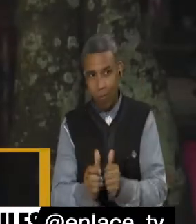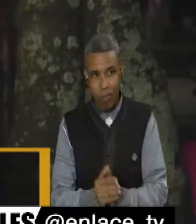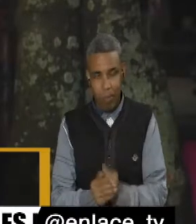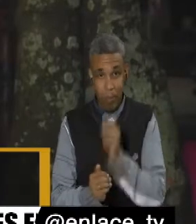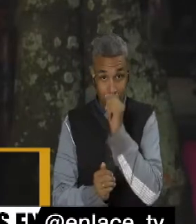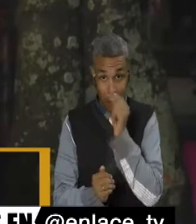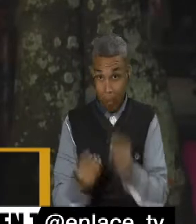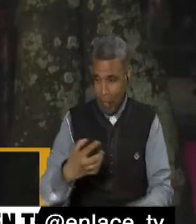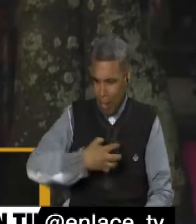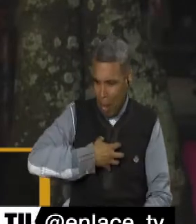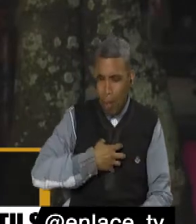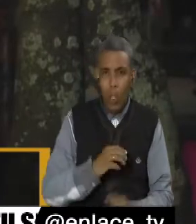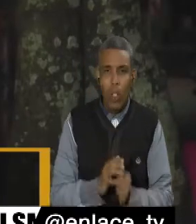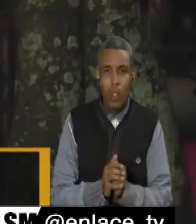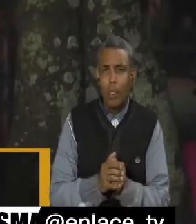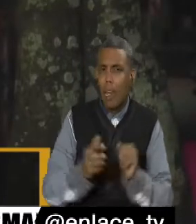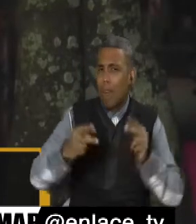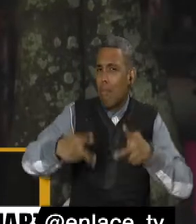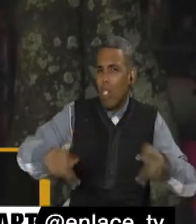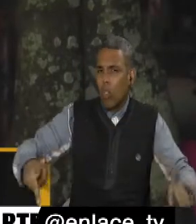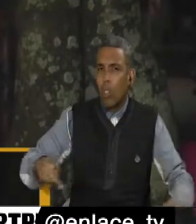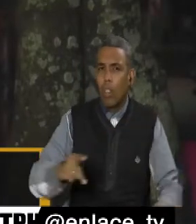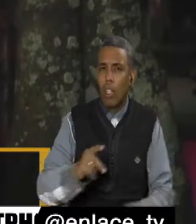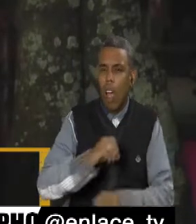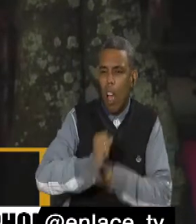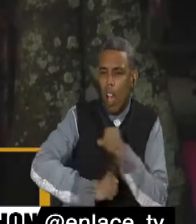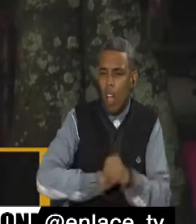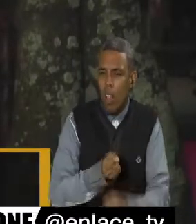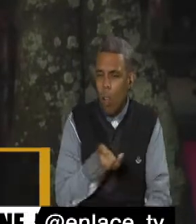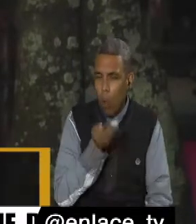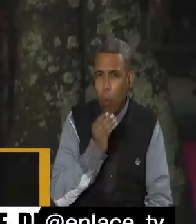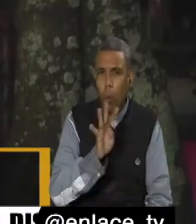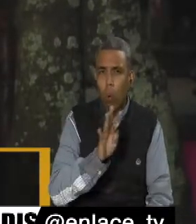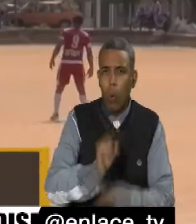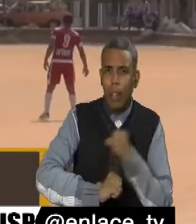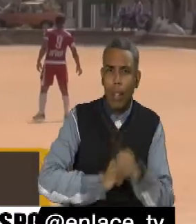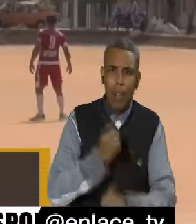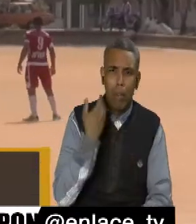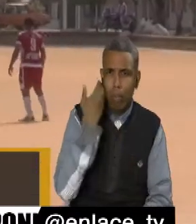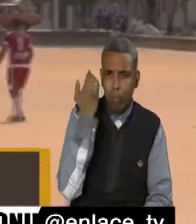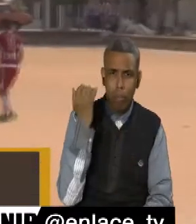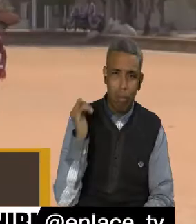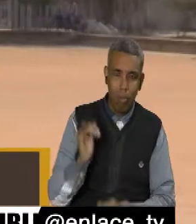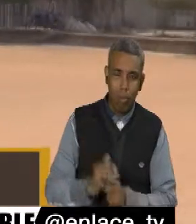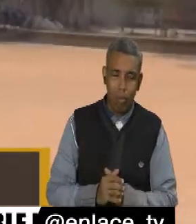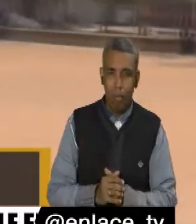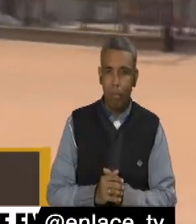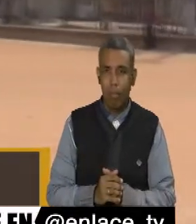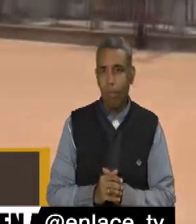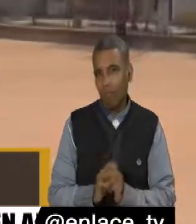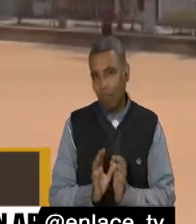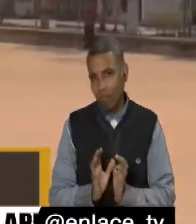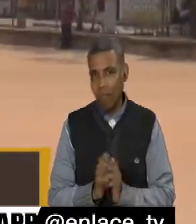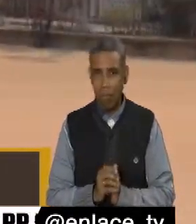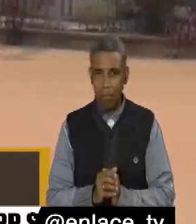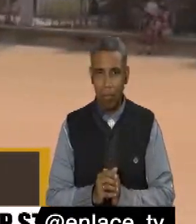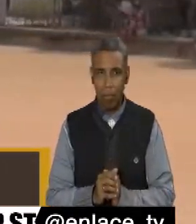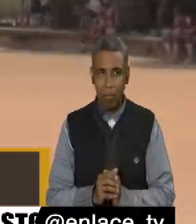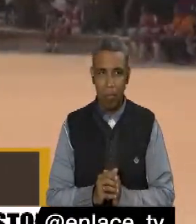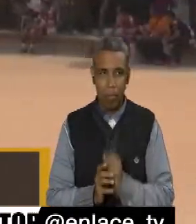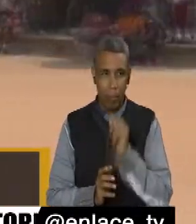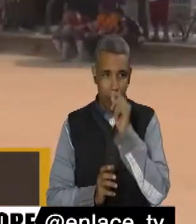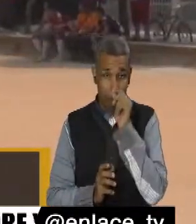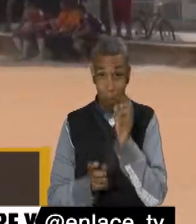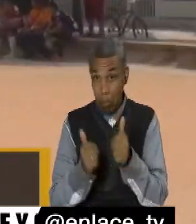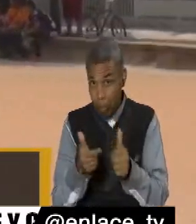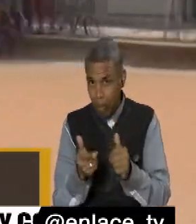torneo son mayores de 40 años, juegan dos menores de 37 hacia arriba, donde se le da la participación y ha tenido buena